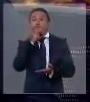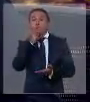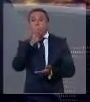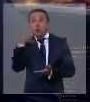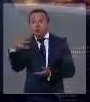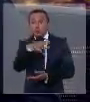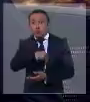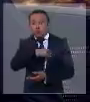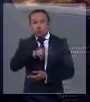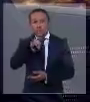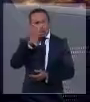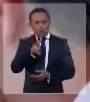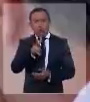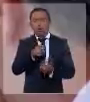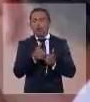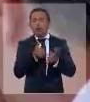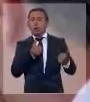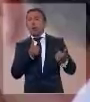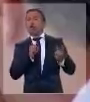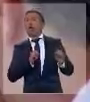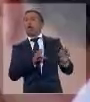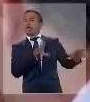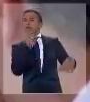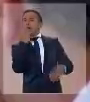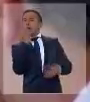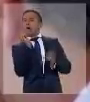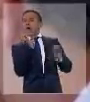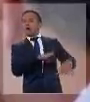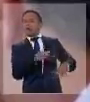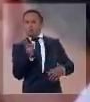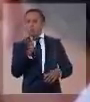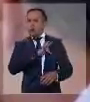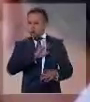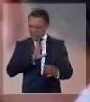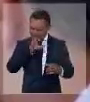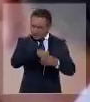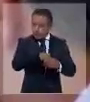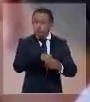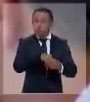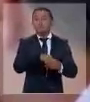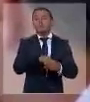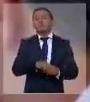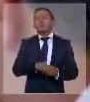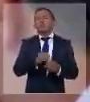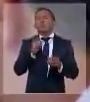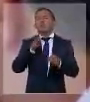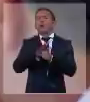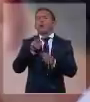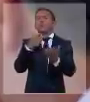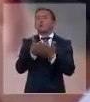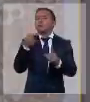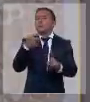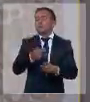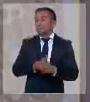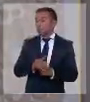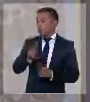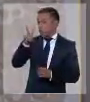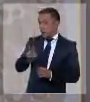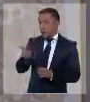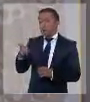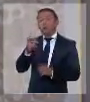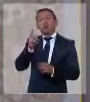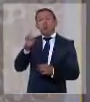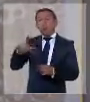hijos? No todos son apoyos del gobierno. El padre y la madre tienen que dejar de ser pasalones y alcahuetes con los